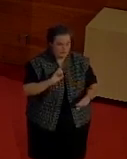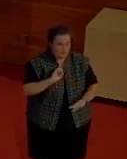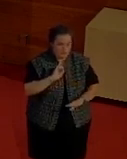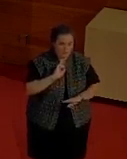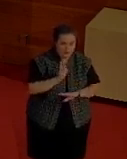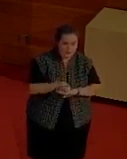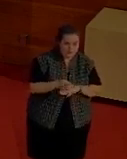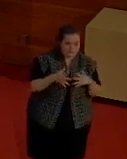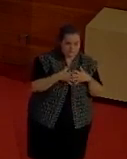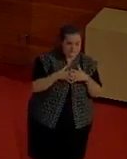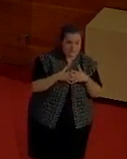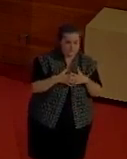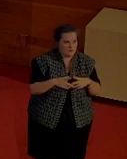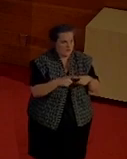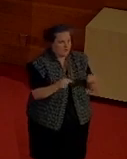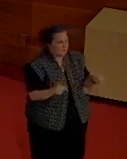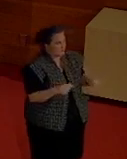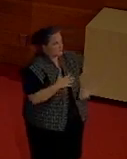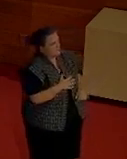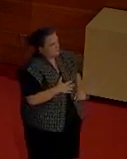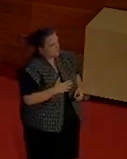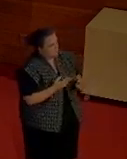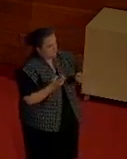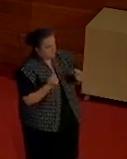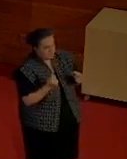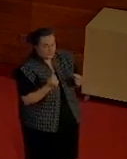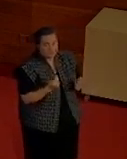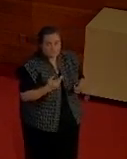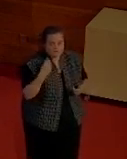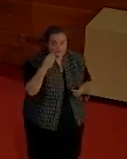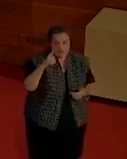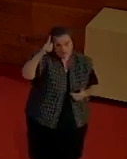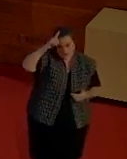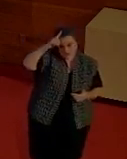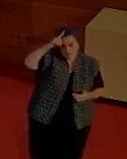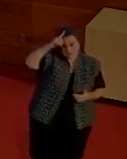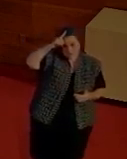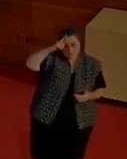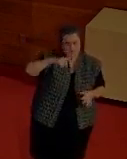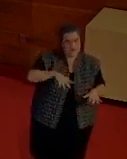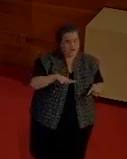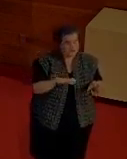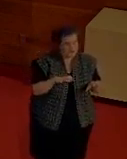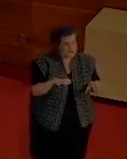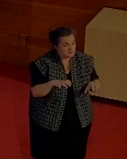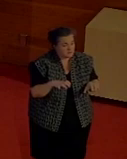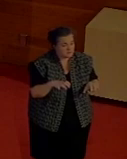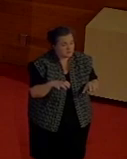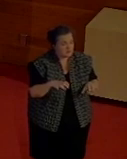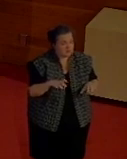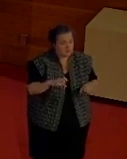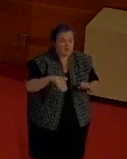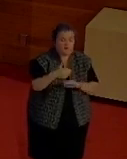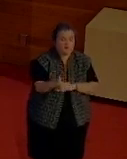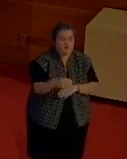Japón se acomodó yo creo que desde Alemania aprendió a que era mucho más rentable que andar invadiendo por ahí como